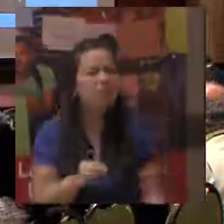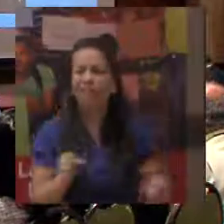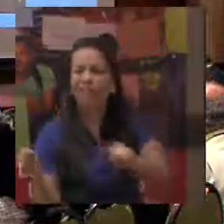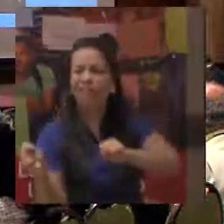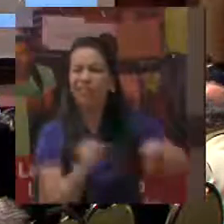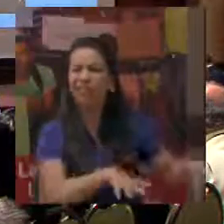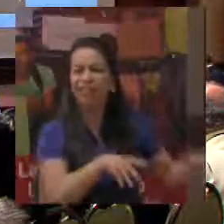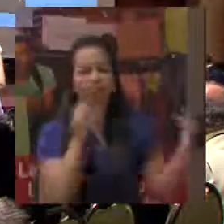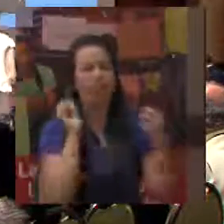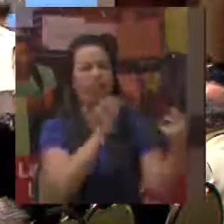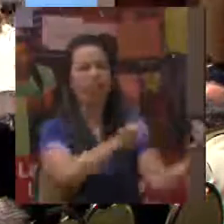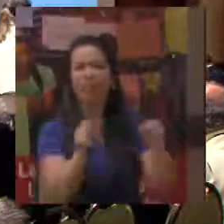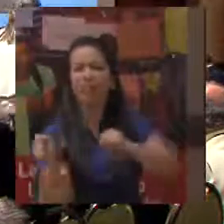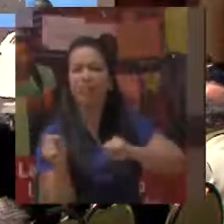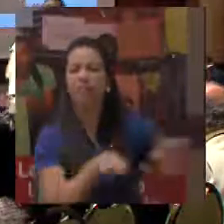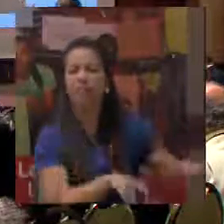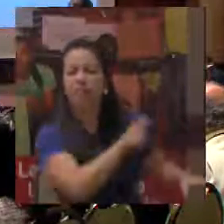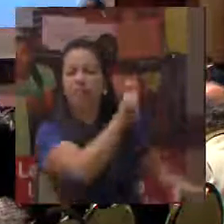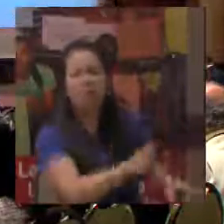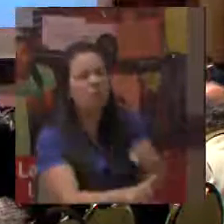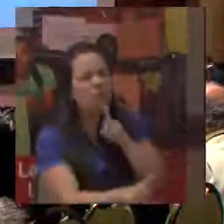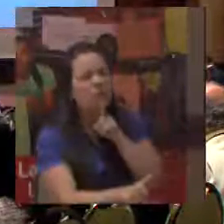país.